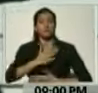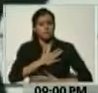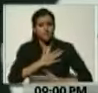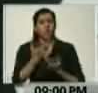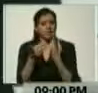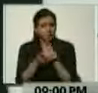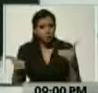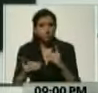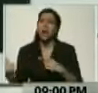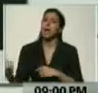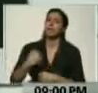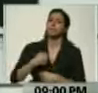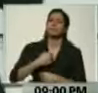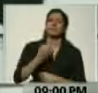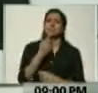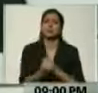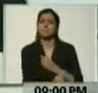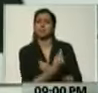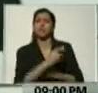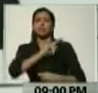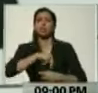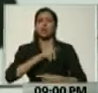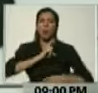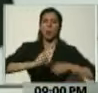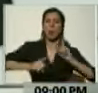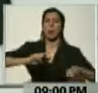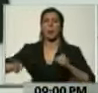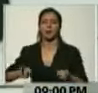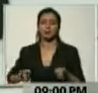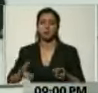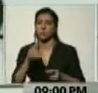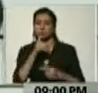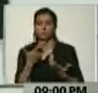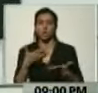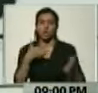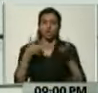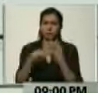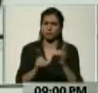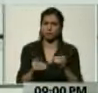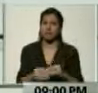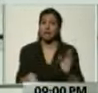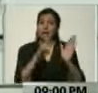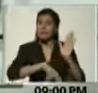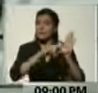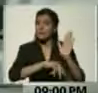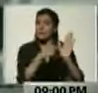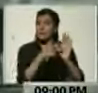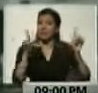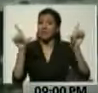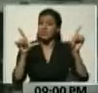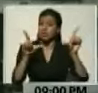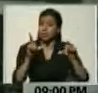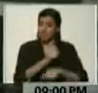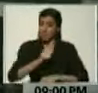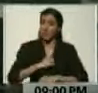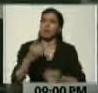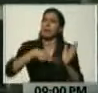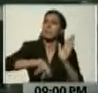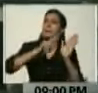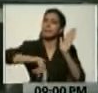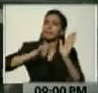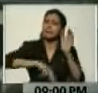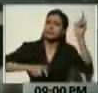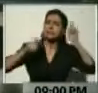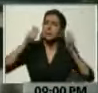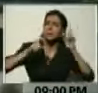diciéndonos dictadores, pues. Dictadores. Y eso lo repiten tanto por el mundo que hay gente que cree que es verdad, que Chávez es un dictador.